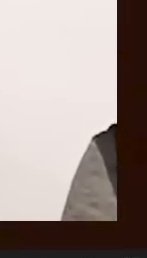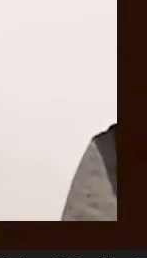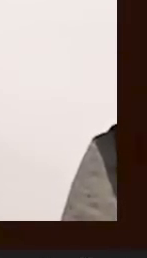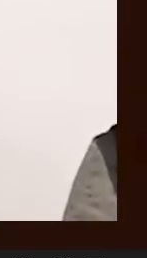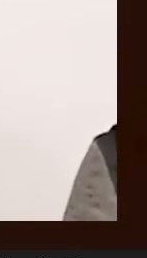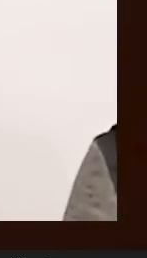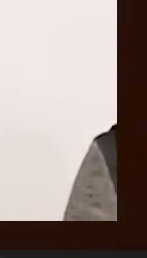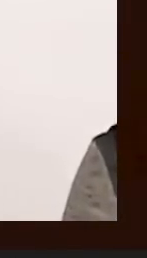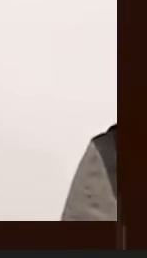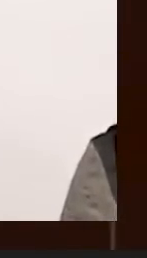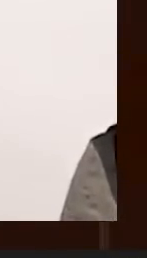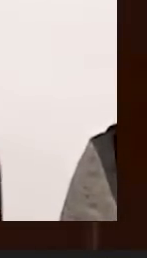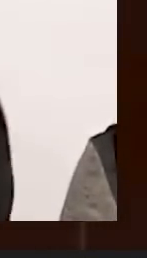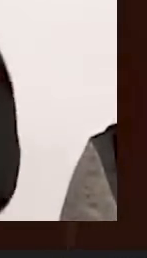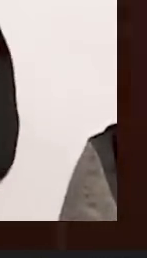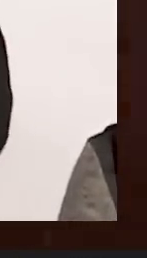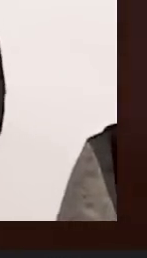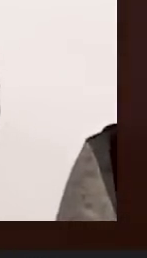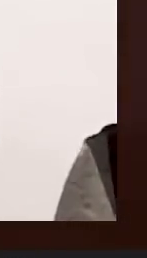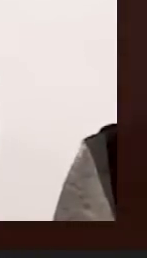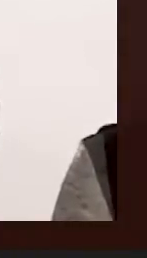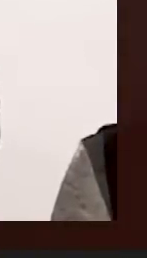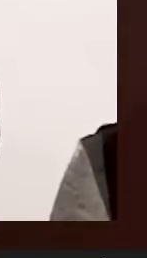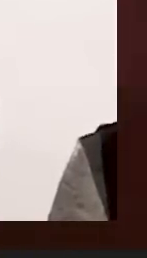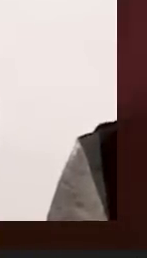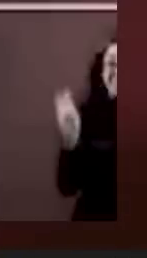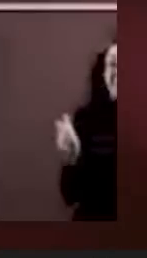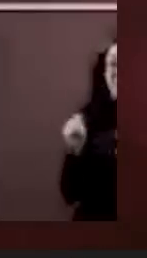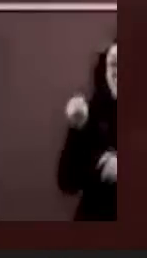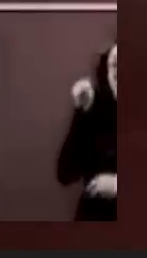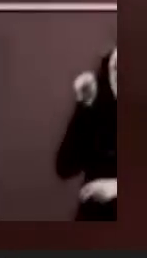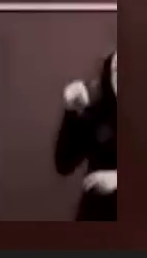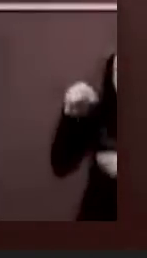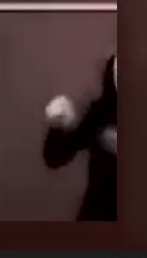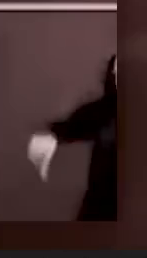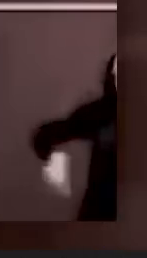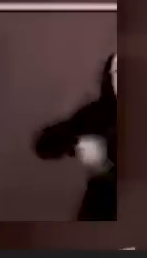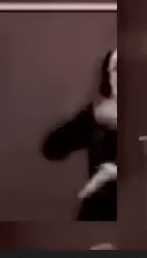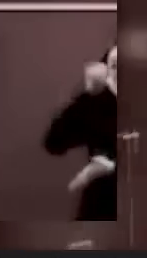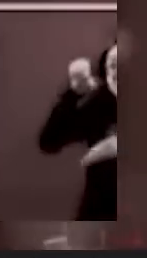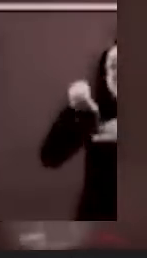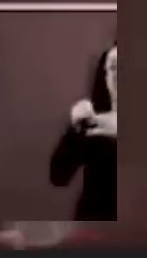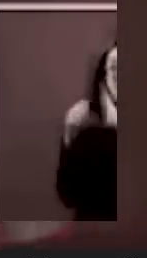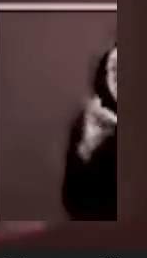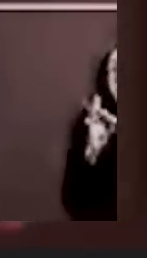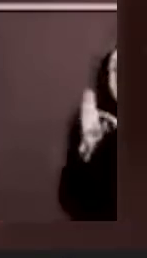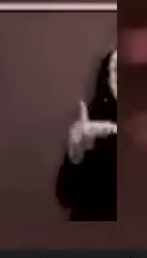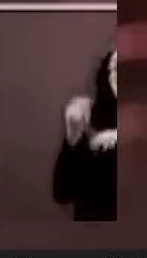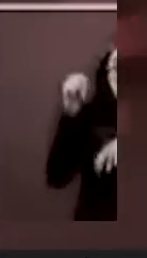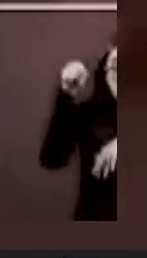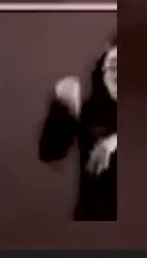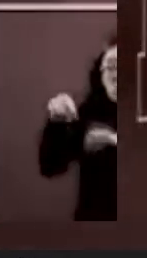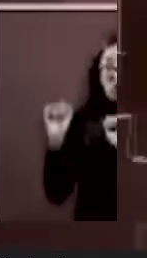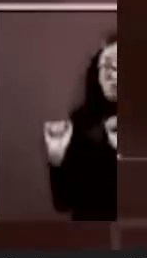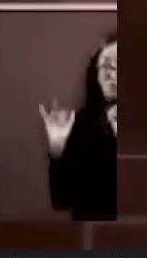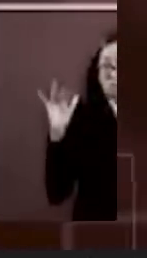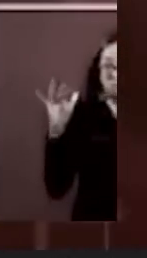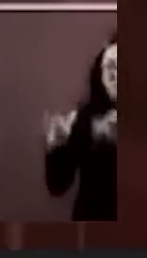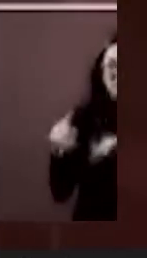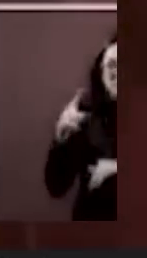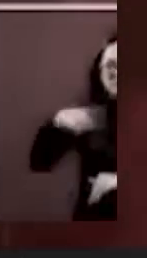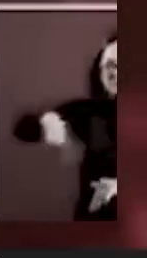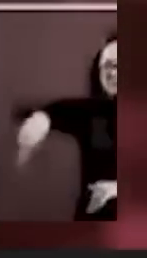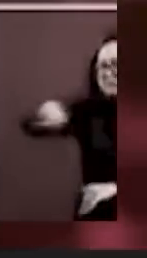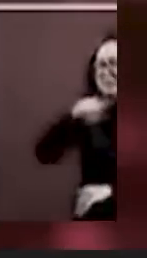delito de operaciones con recursos de procedencia ilícita, que es lo mismo que lavado de dinero. La UIF refirió que se